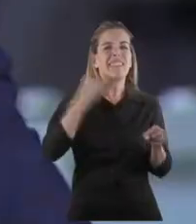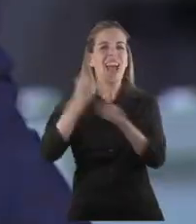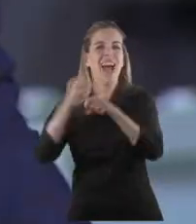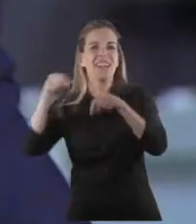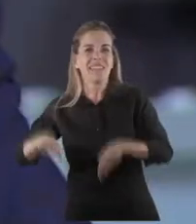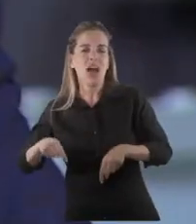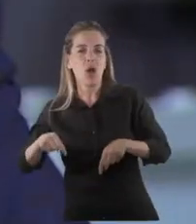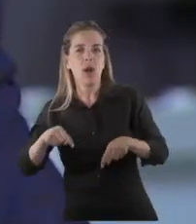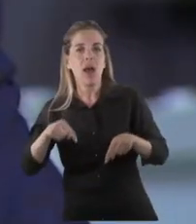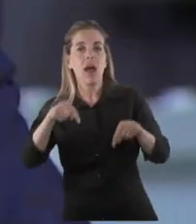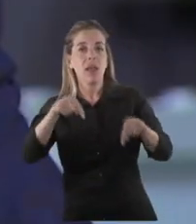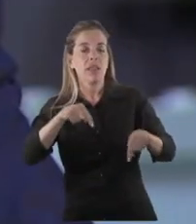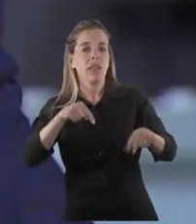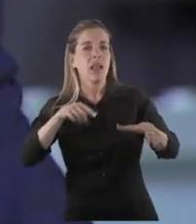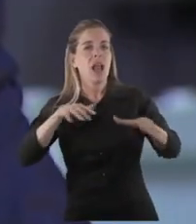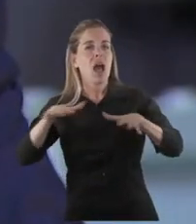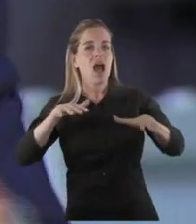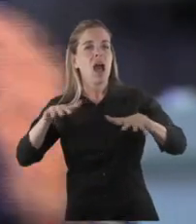la actividad de